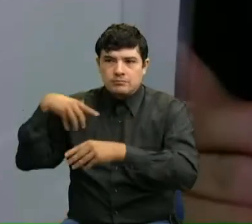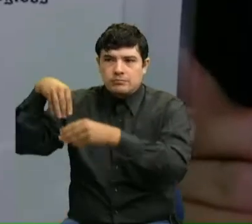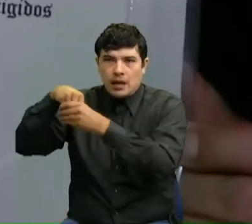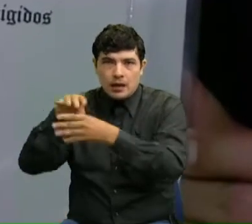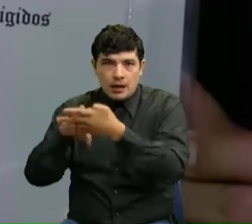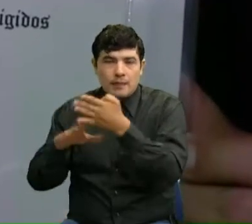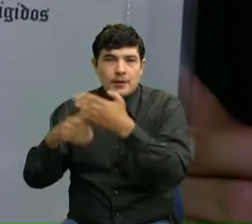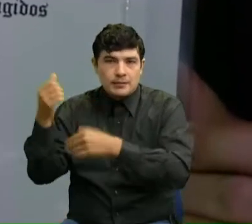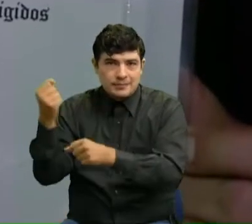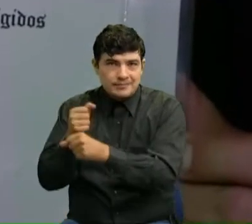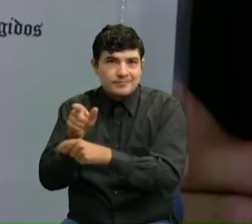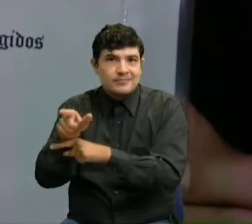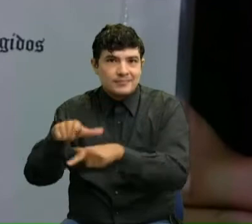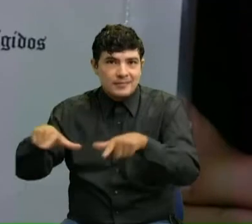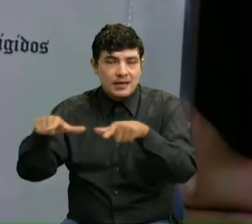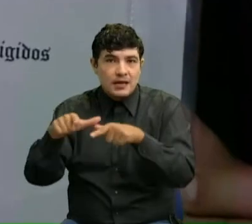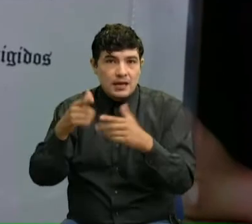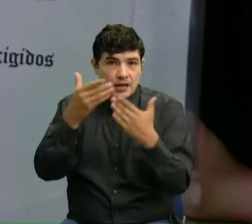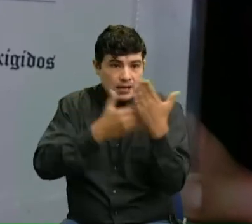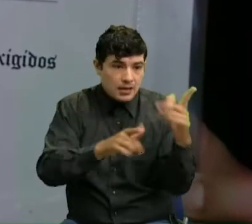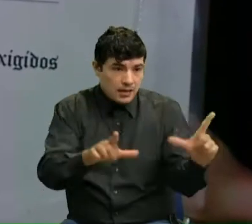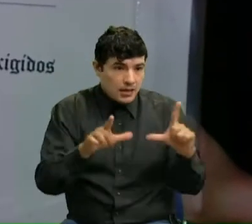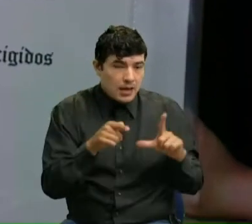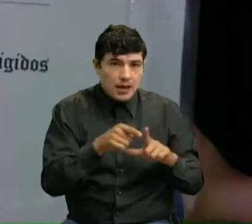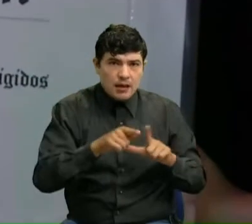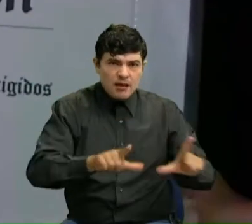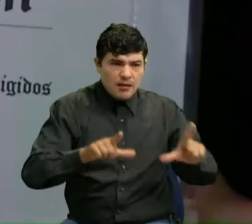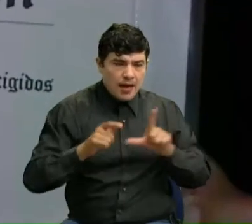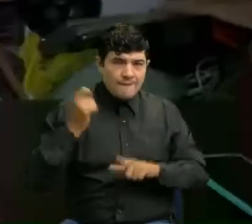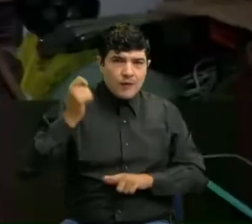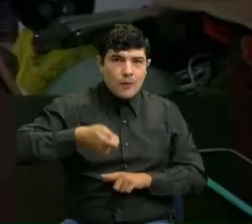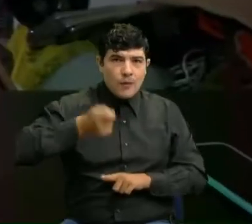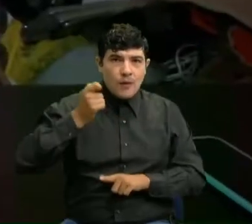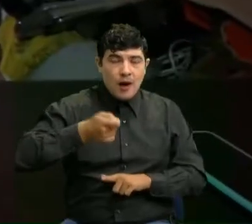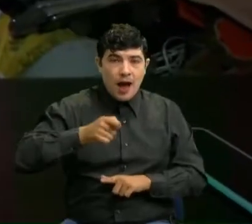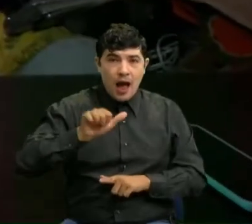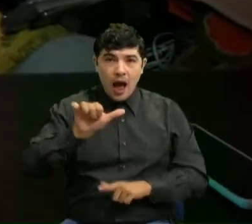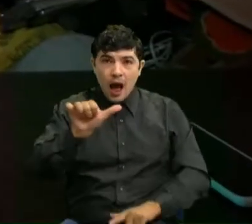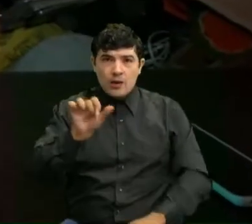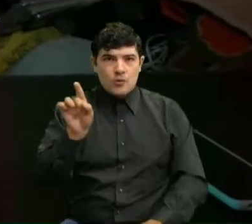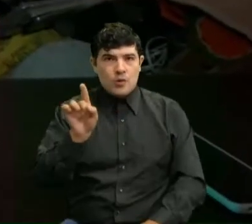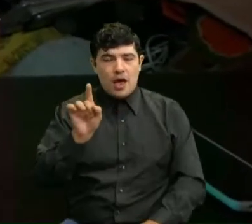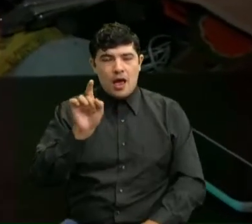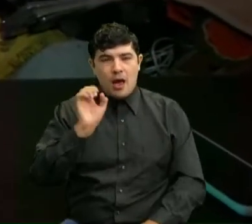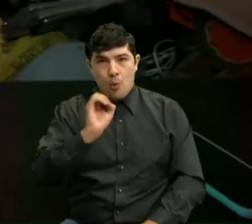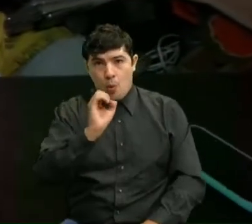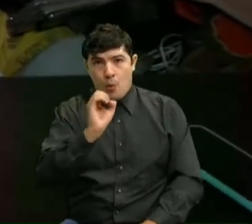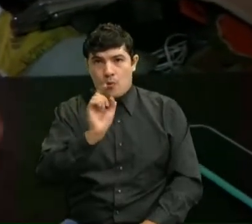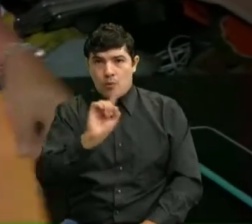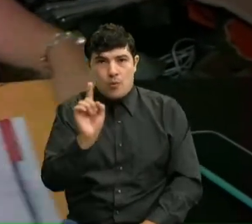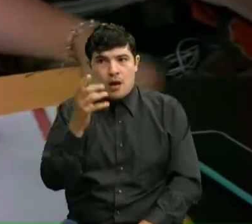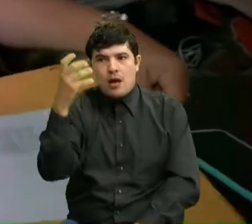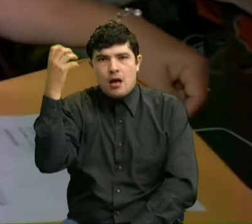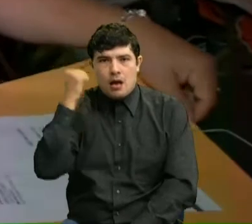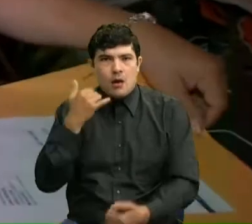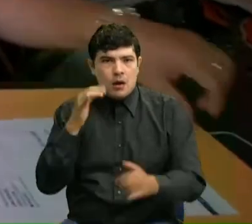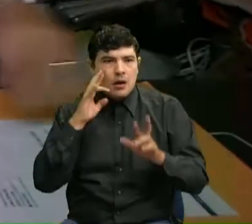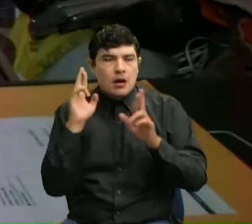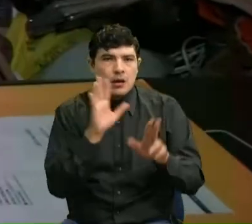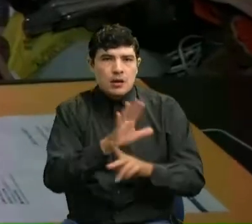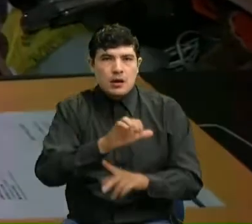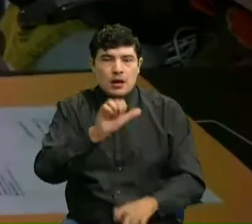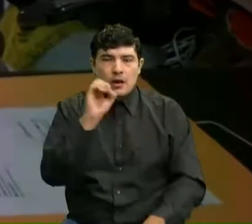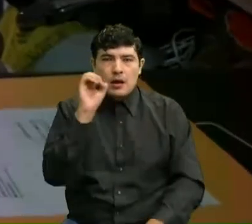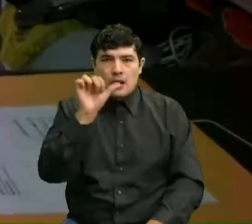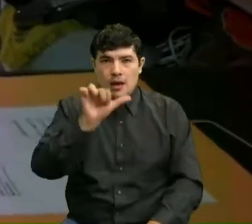en el diploma gina juliana aparece el título de abogada y no abogado como tradicionalmente se entregaba en las universidades esto gracias